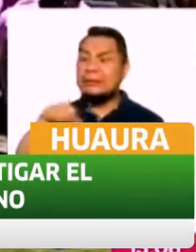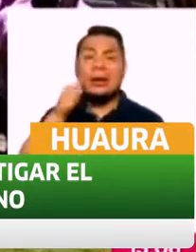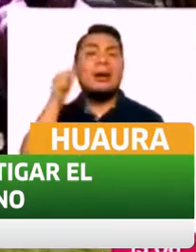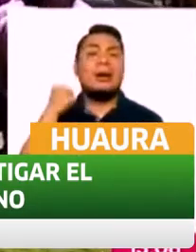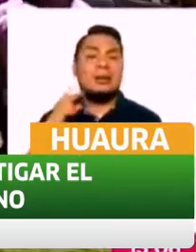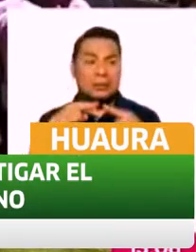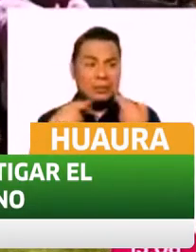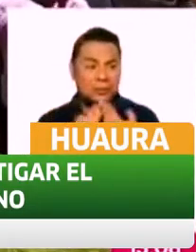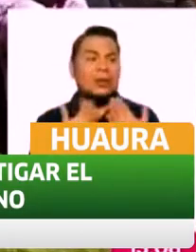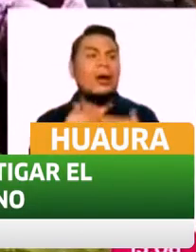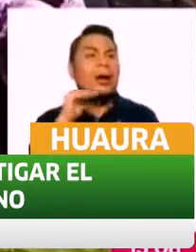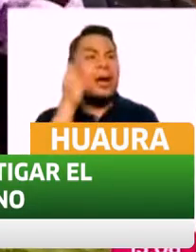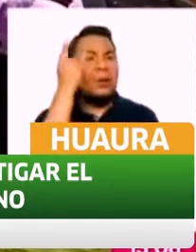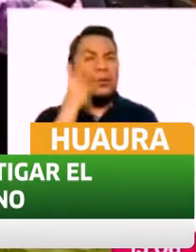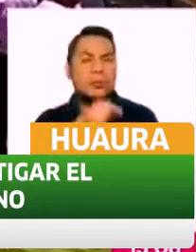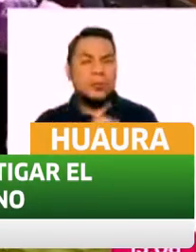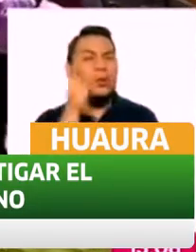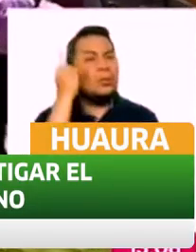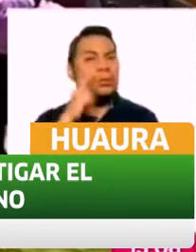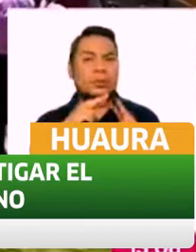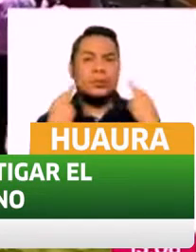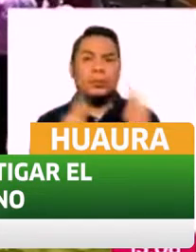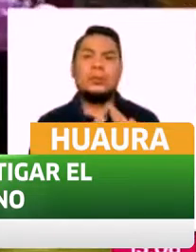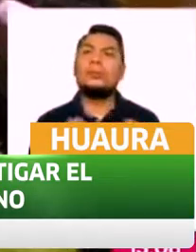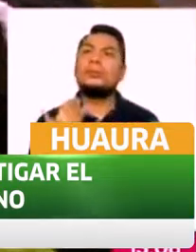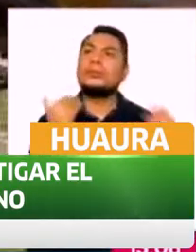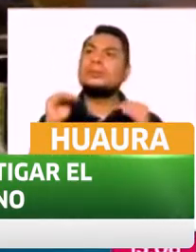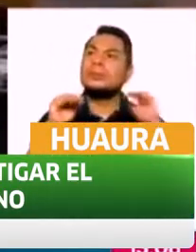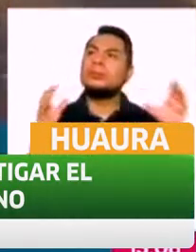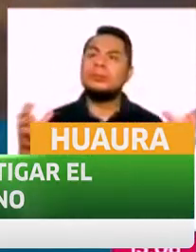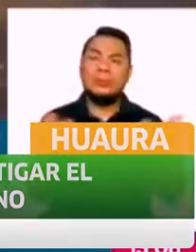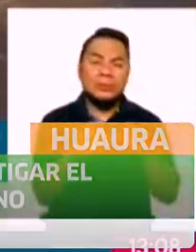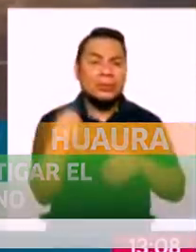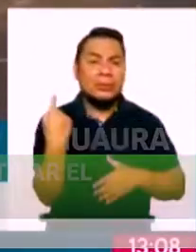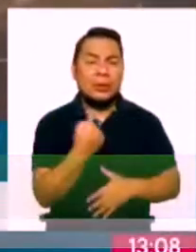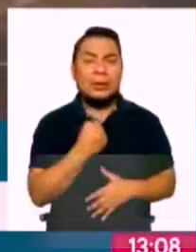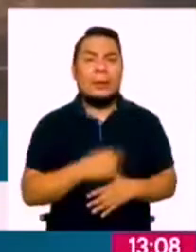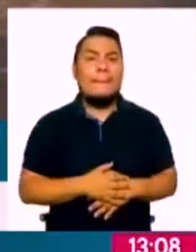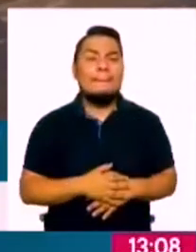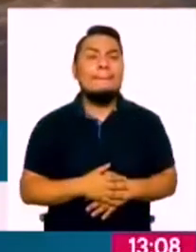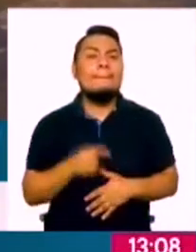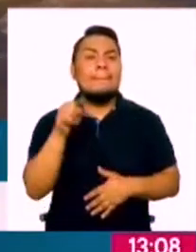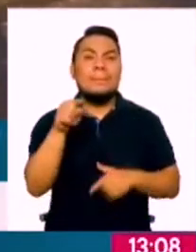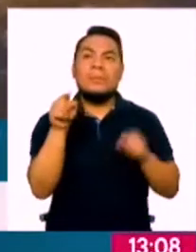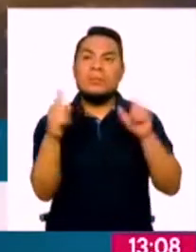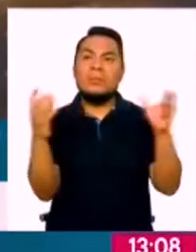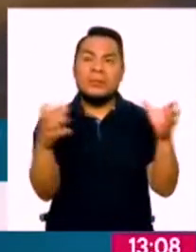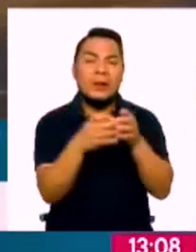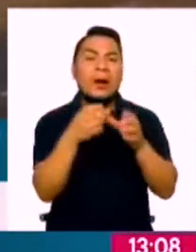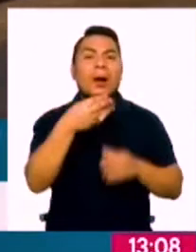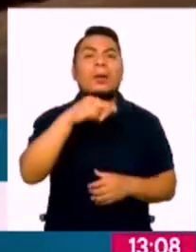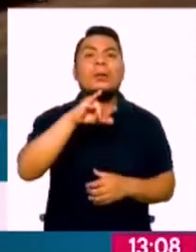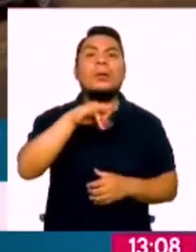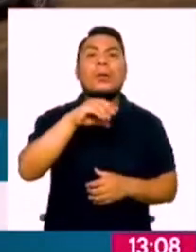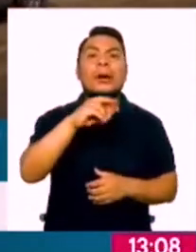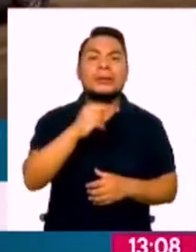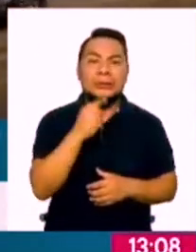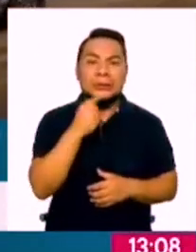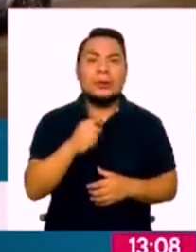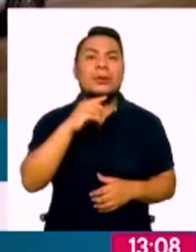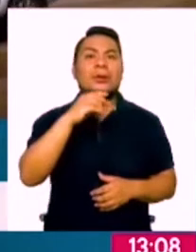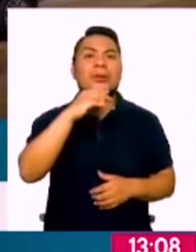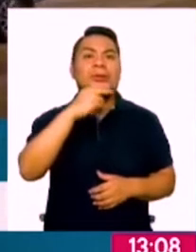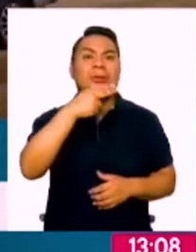reunir ya en una situación de emergencia con la capitanía del puerto de Huacho, de